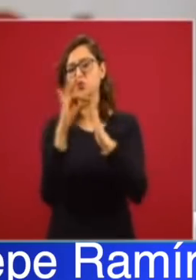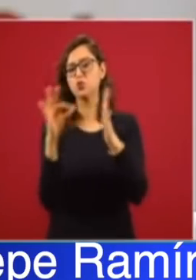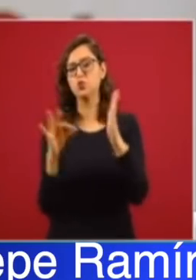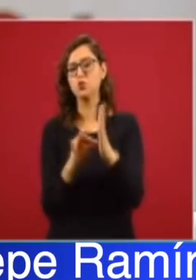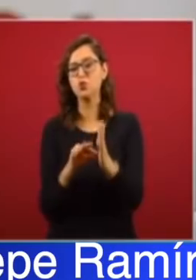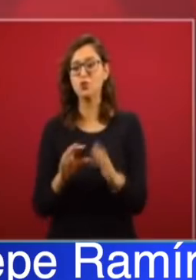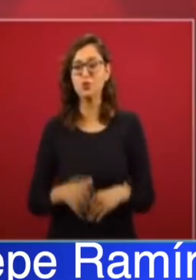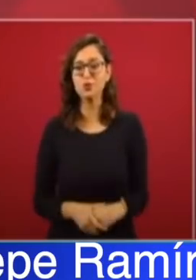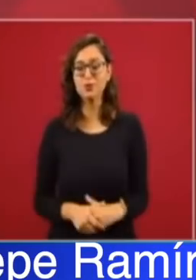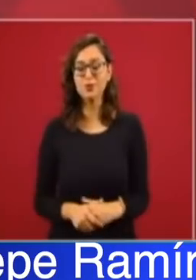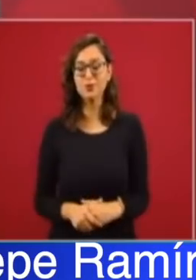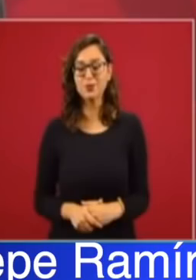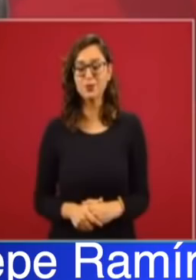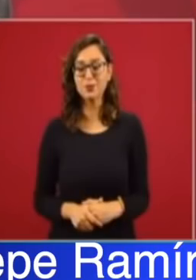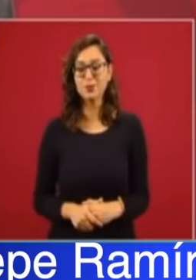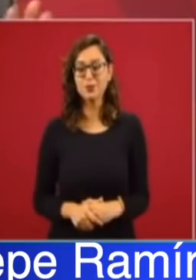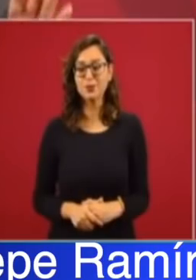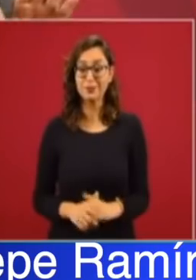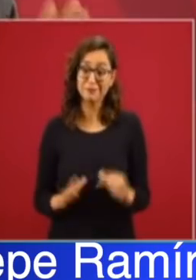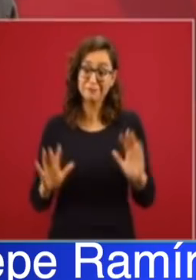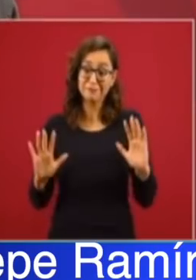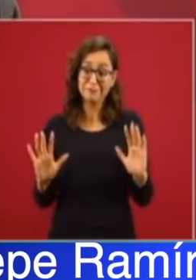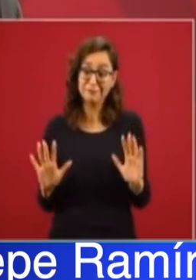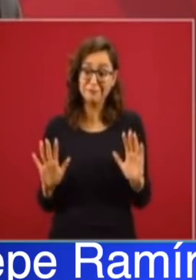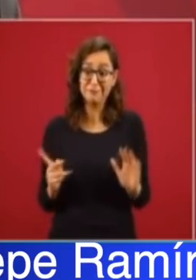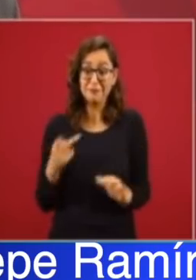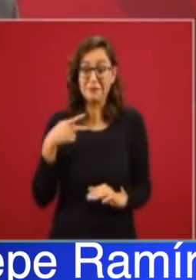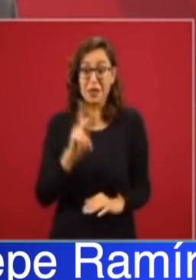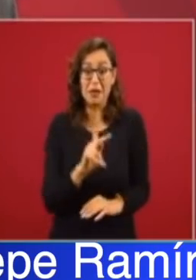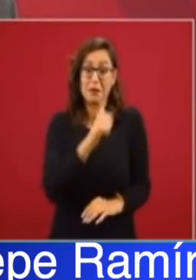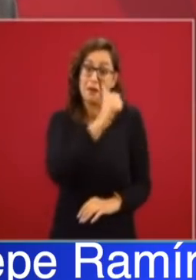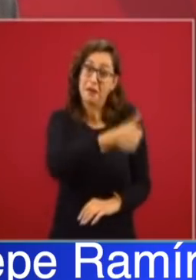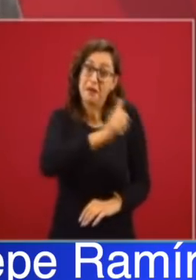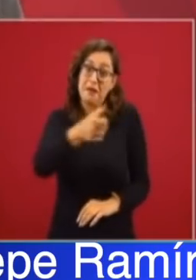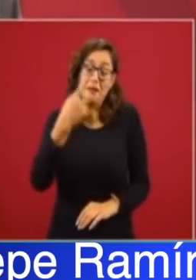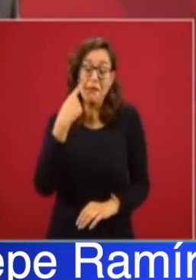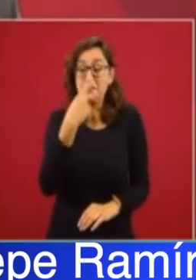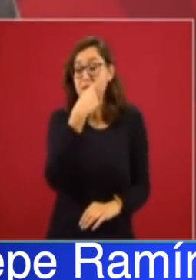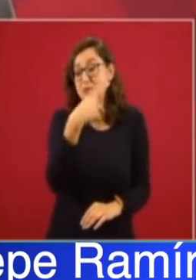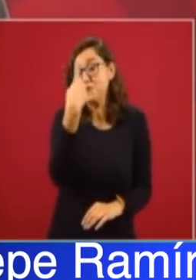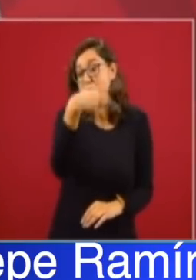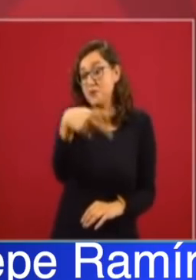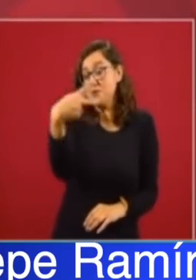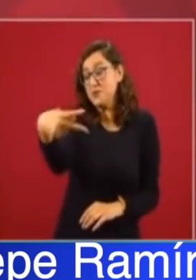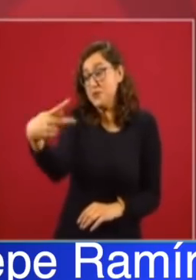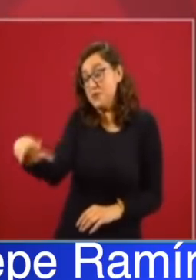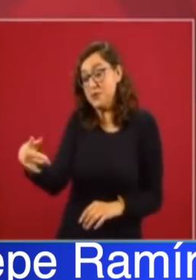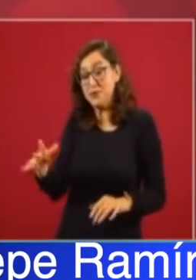Pero cada quien tiene su medición. Pero a ver,